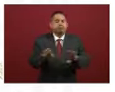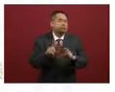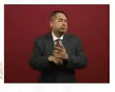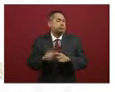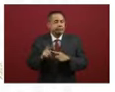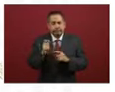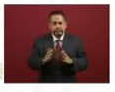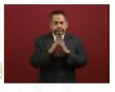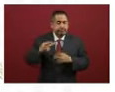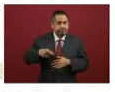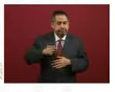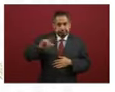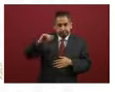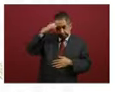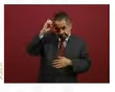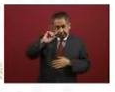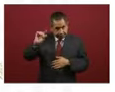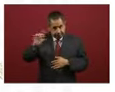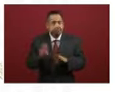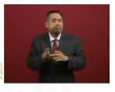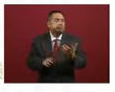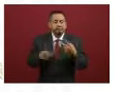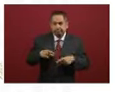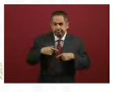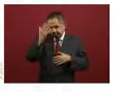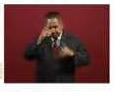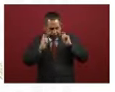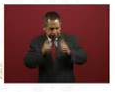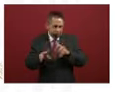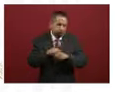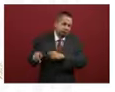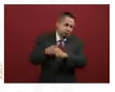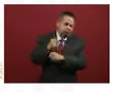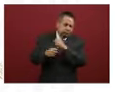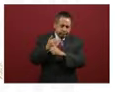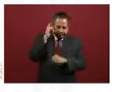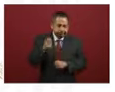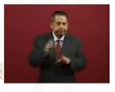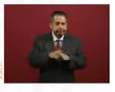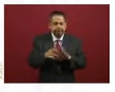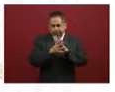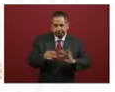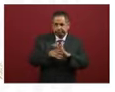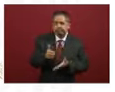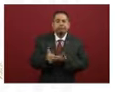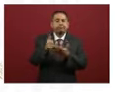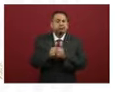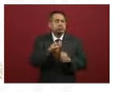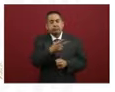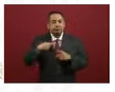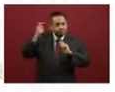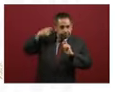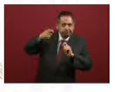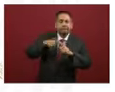la participación de especialistas, de gente que conoce, que tiene muchos años trabajando en la materia, y que contamos con la colaboración de cineastas,